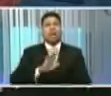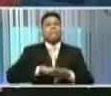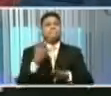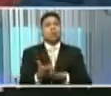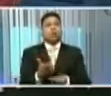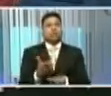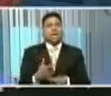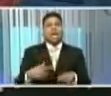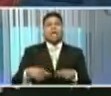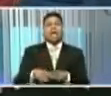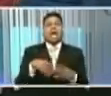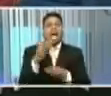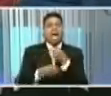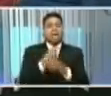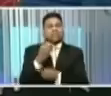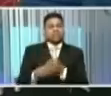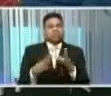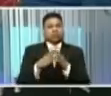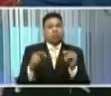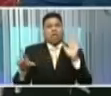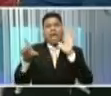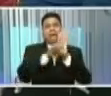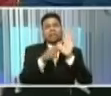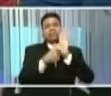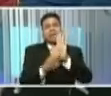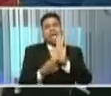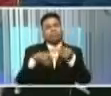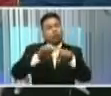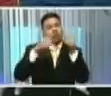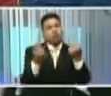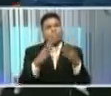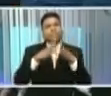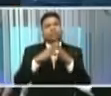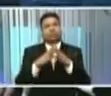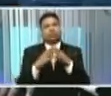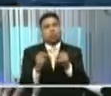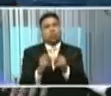las leyes de la República, incurren en racismo.